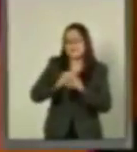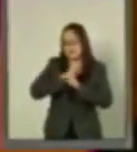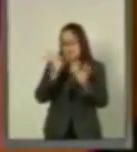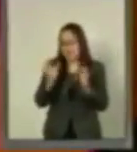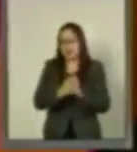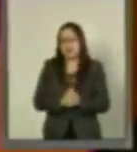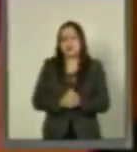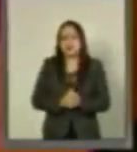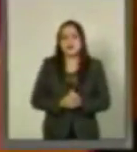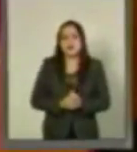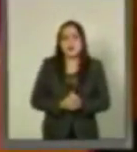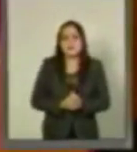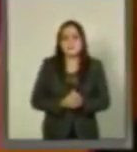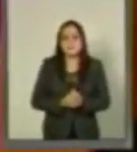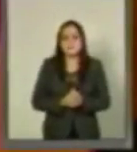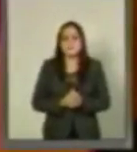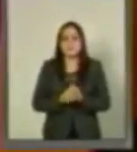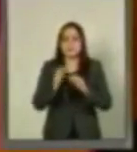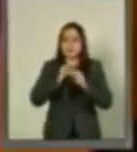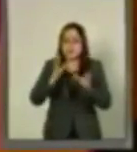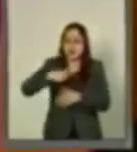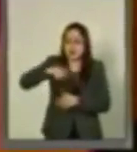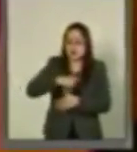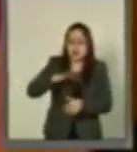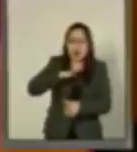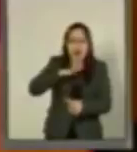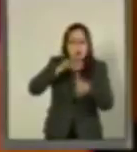supuesto que le estamos